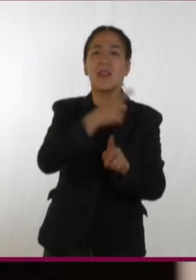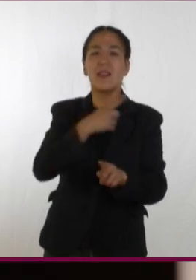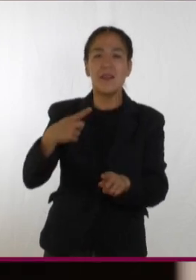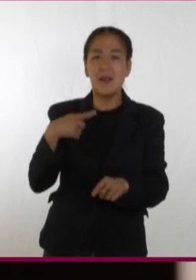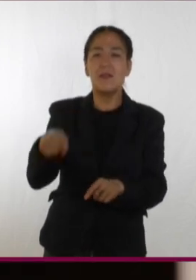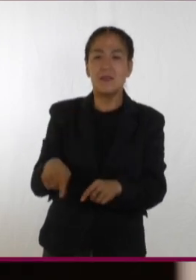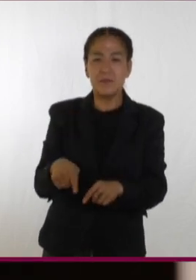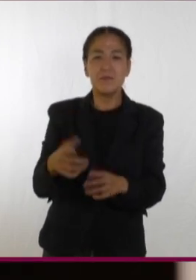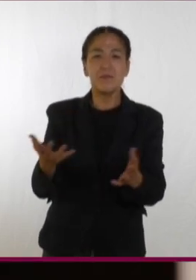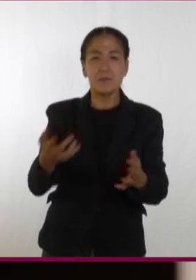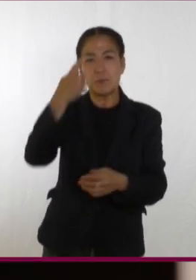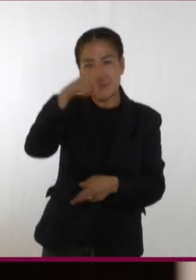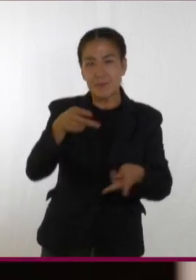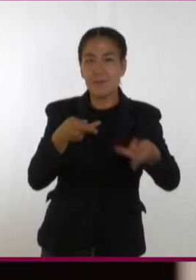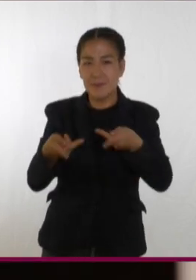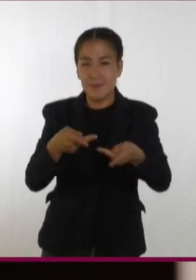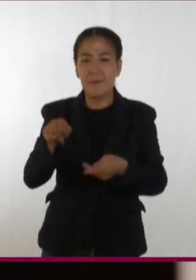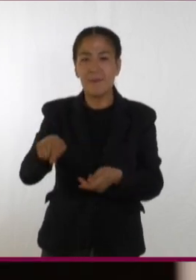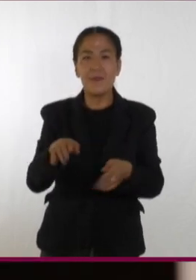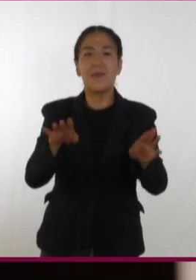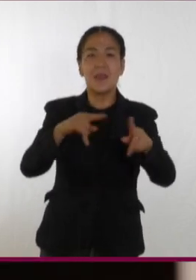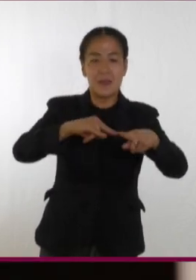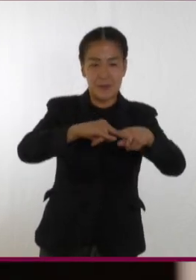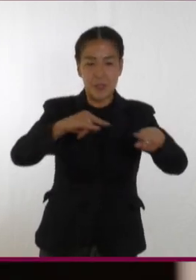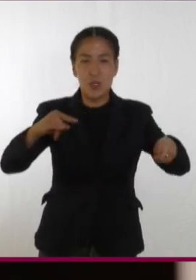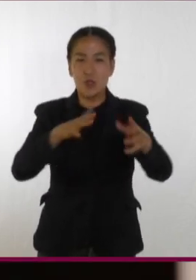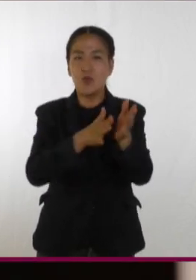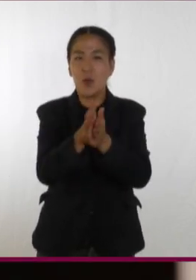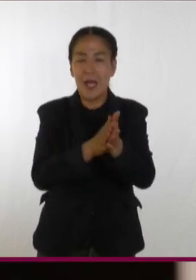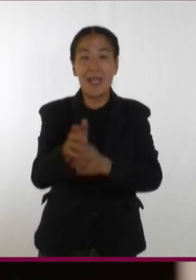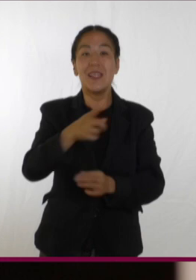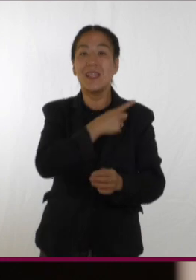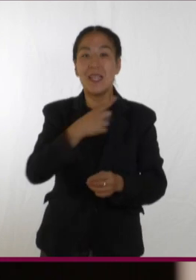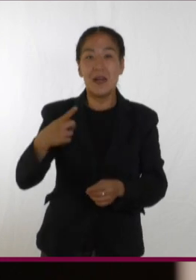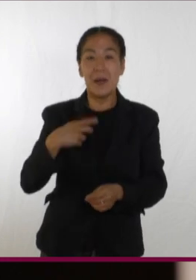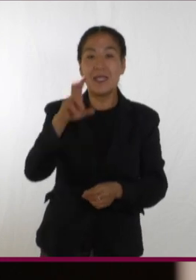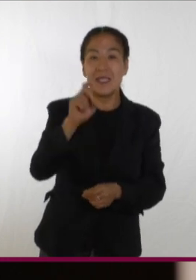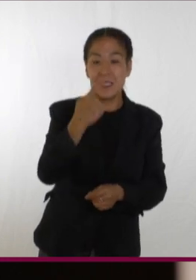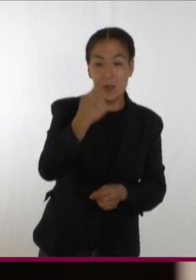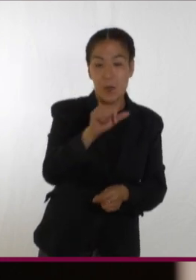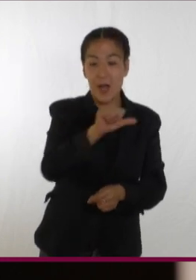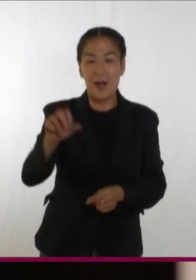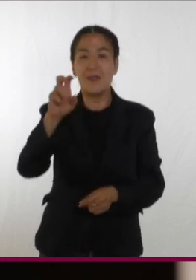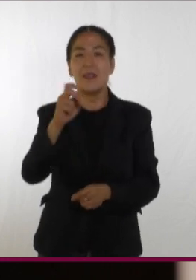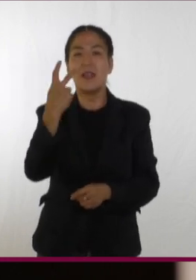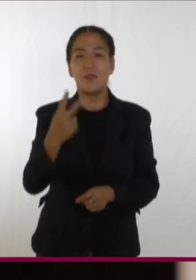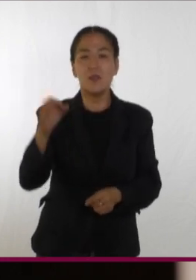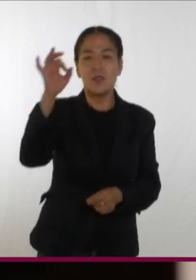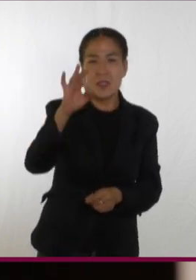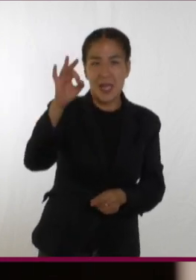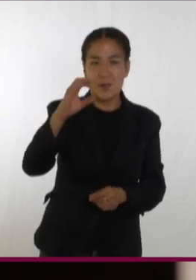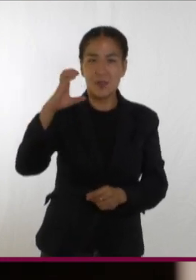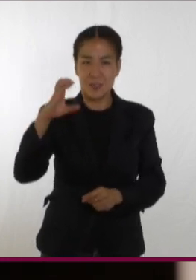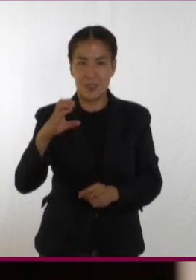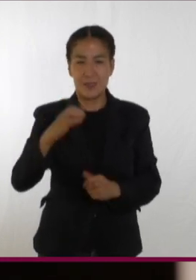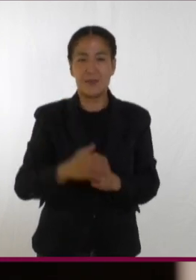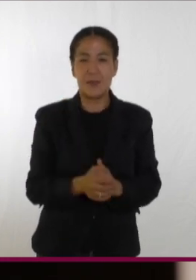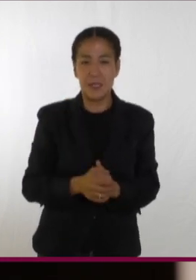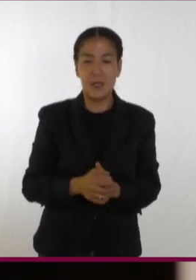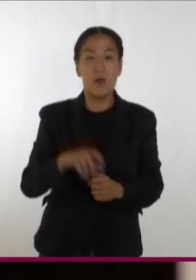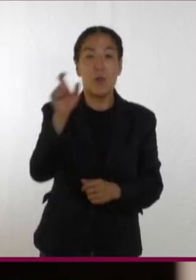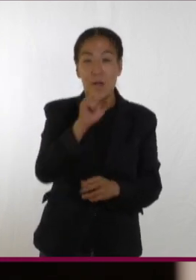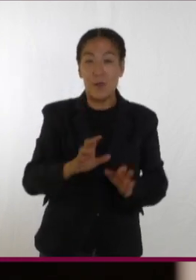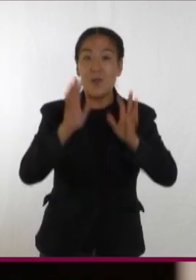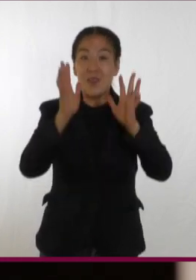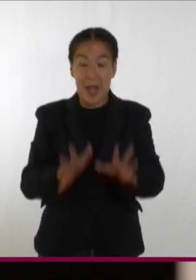La temperatura ideal a la cual debe de llegar para poder elaborarse la tableta debe de ser de 31 a 32